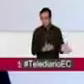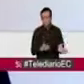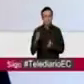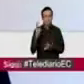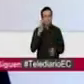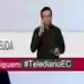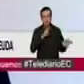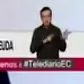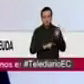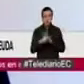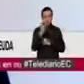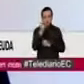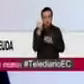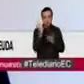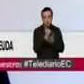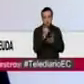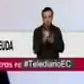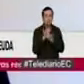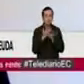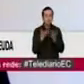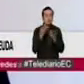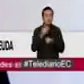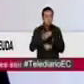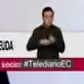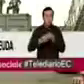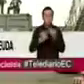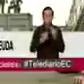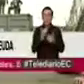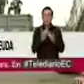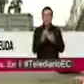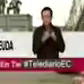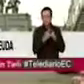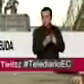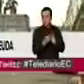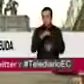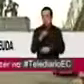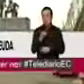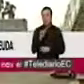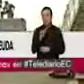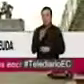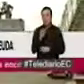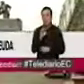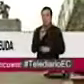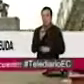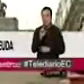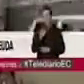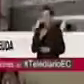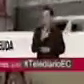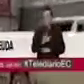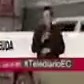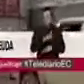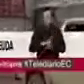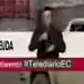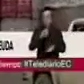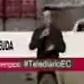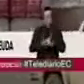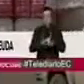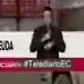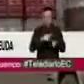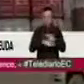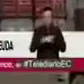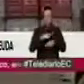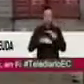también en recursos frescos hacia la inversión a nuevas líneas de crédito. Según Juan Carlos Díaz Granados, director de la Cámara de Comercio de Guayaquil, también